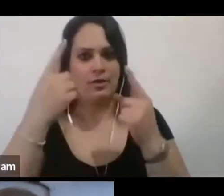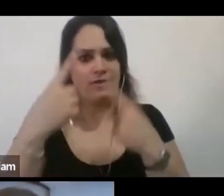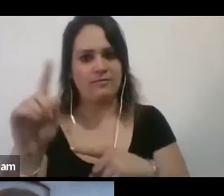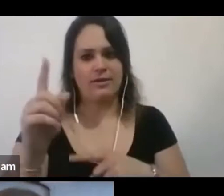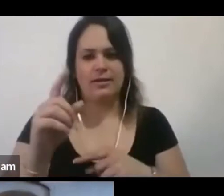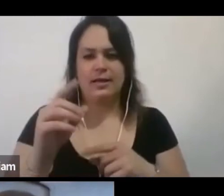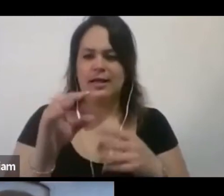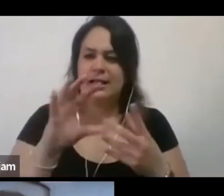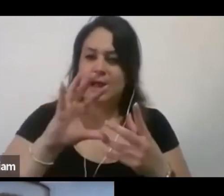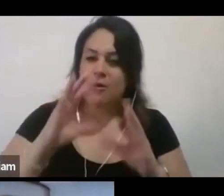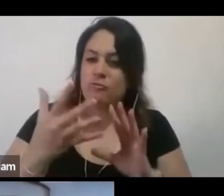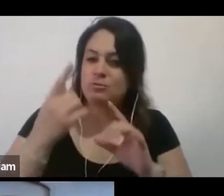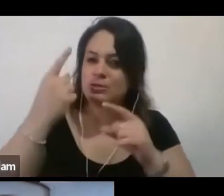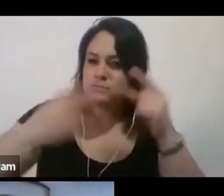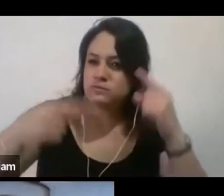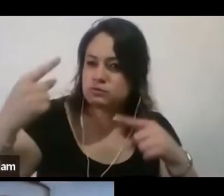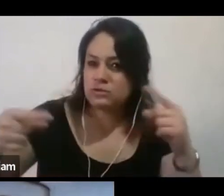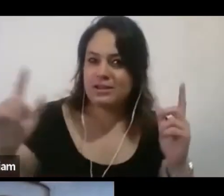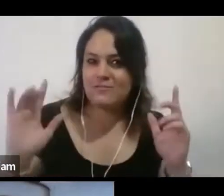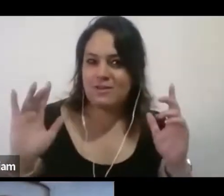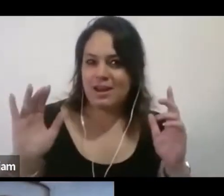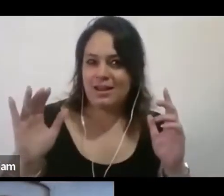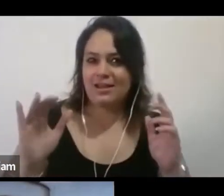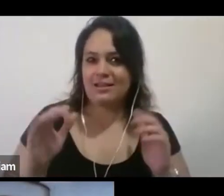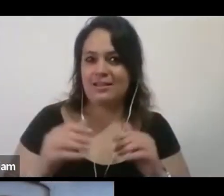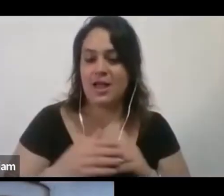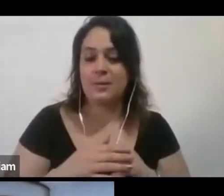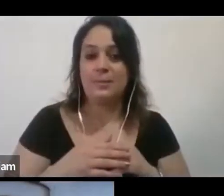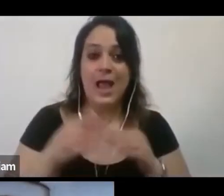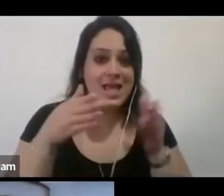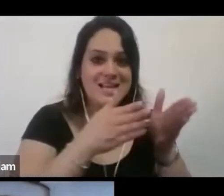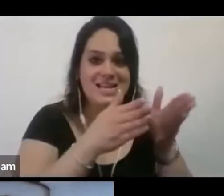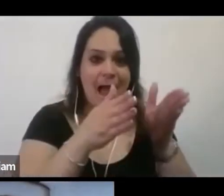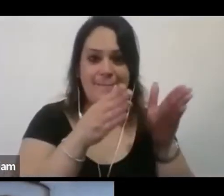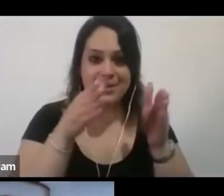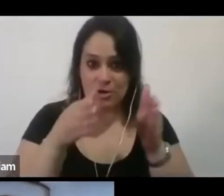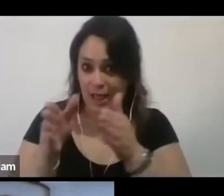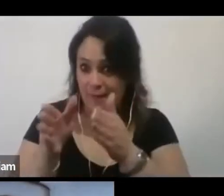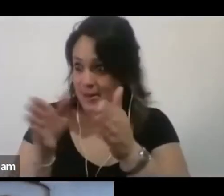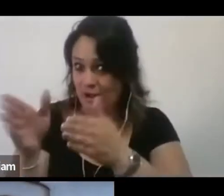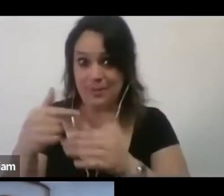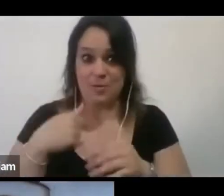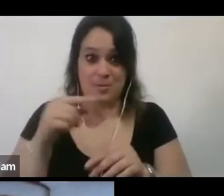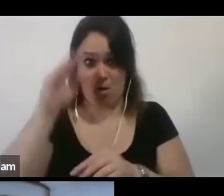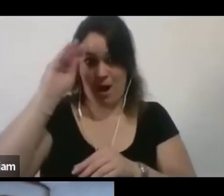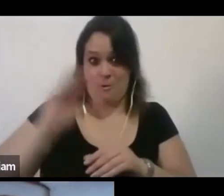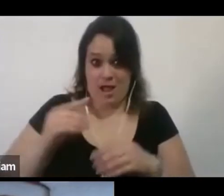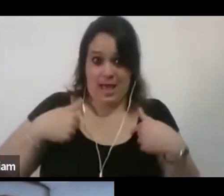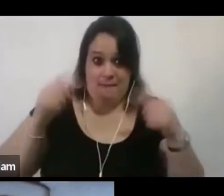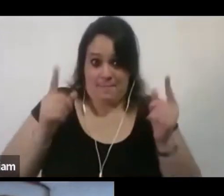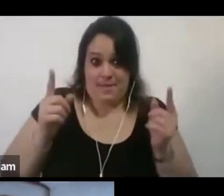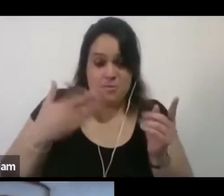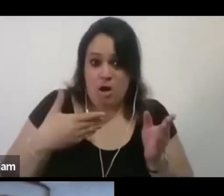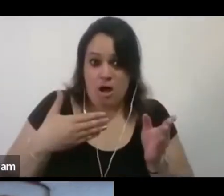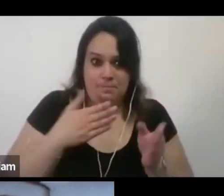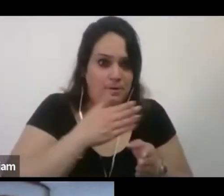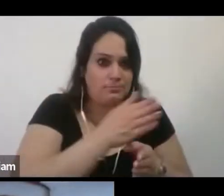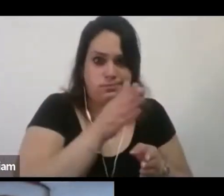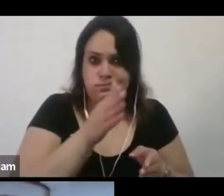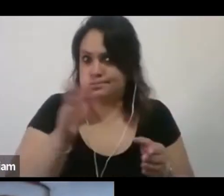matices que tiene y por dónde que uno puede ir por muchas cosas ejerciendo la profesión de abogado, por ejemplo la mía, que es la